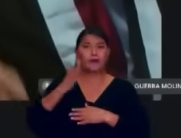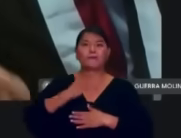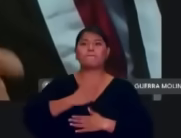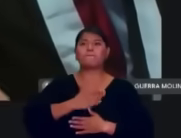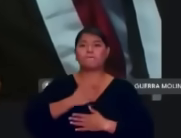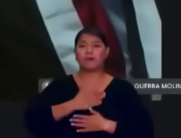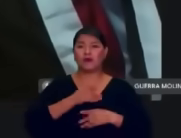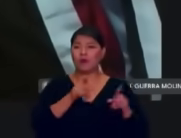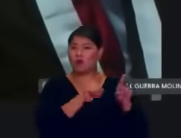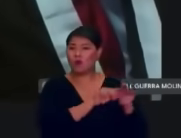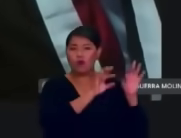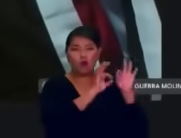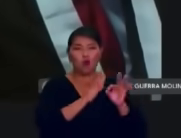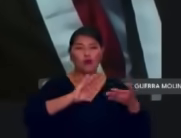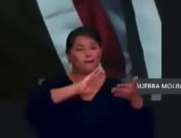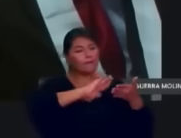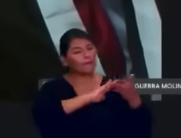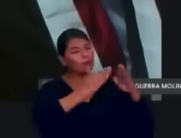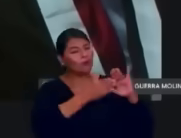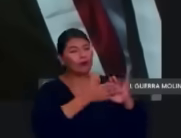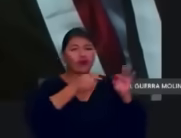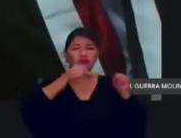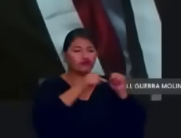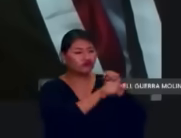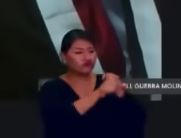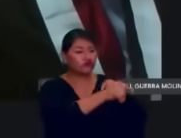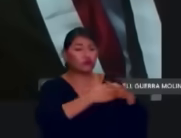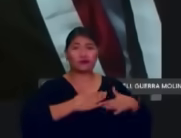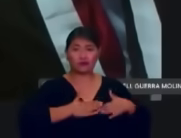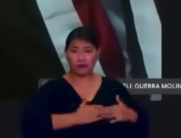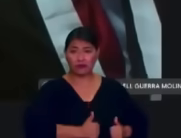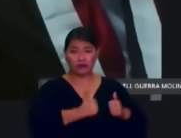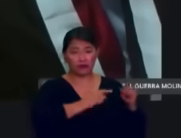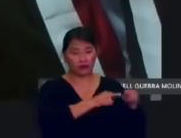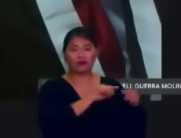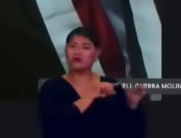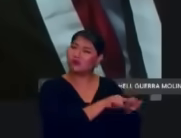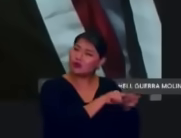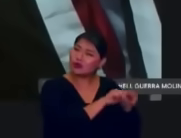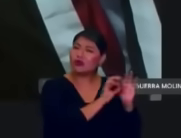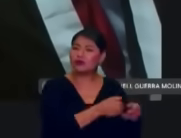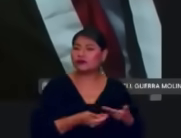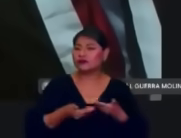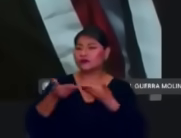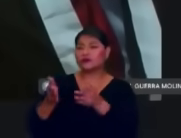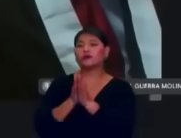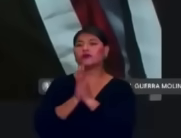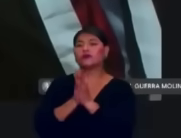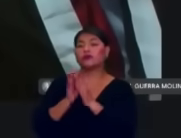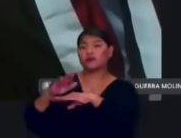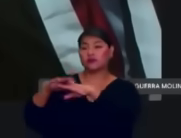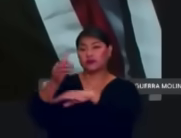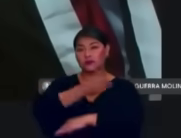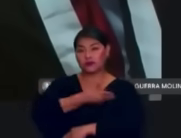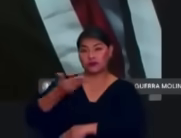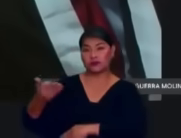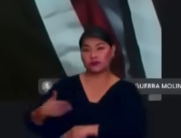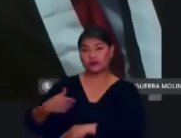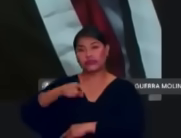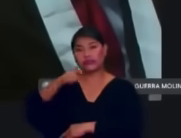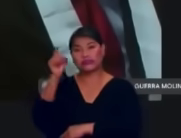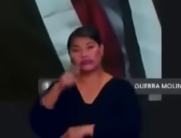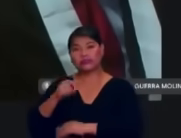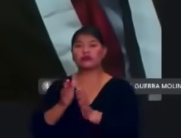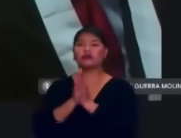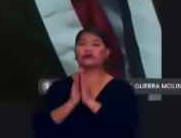también es el mismo pueblo en ese marco señores magistrados y señor presidente Solicito que